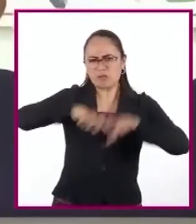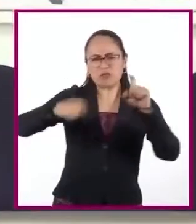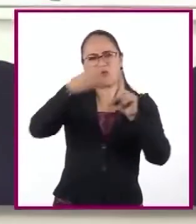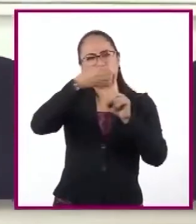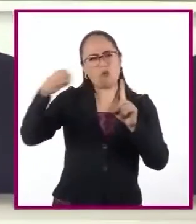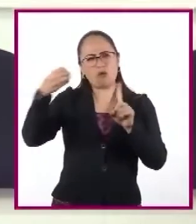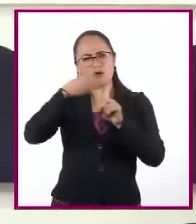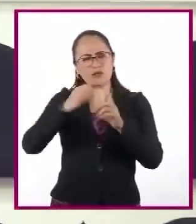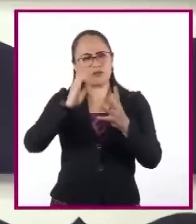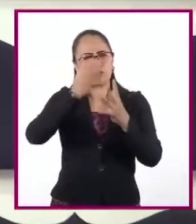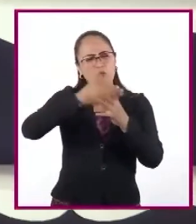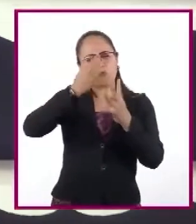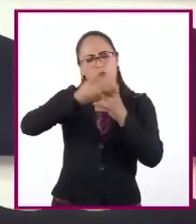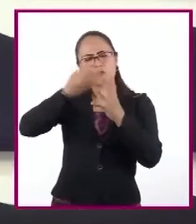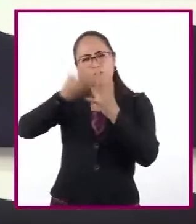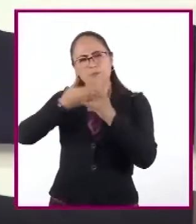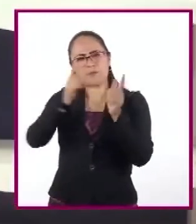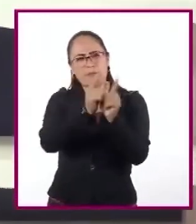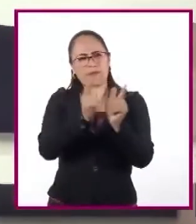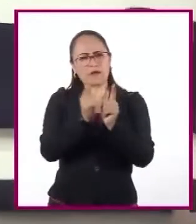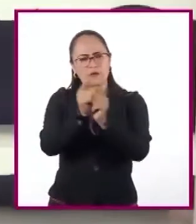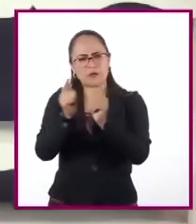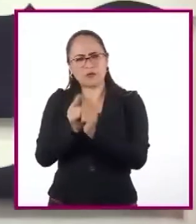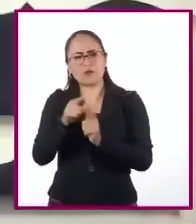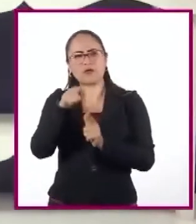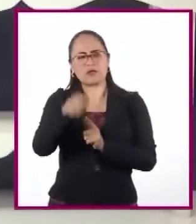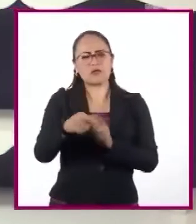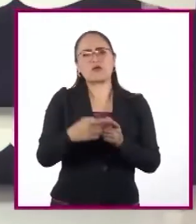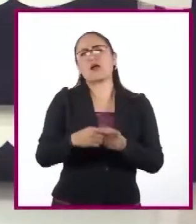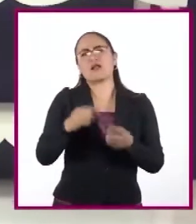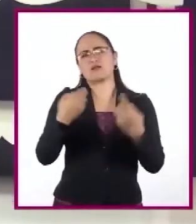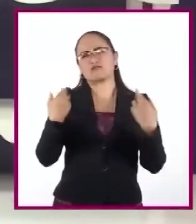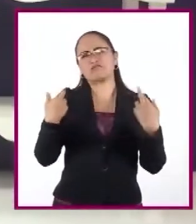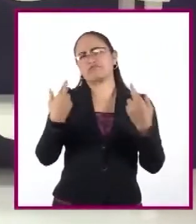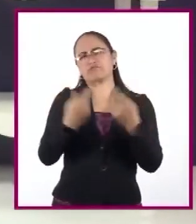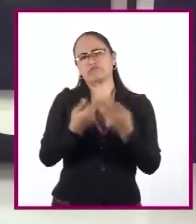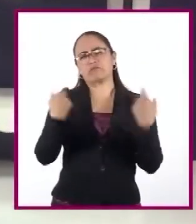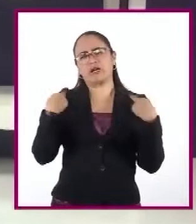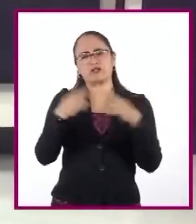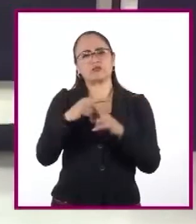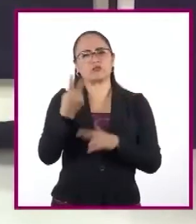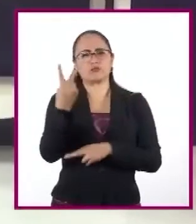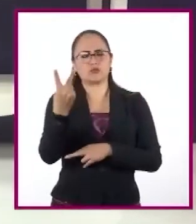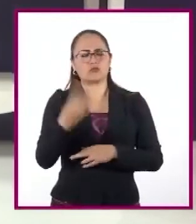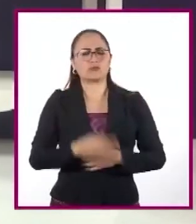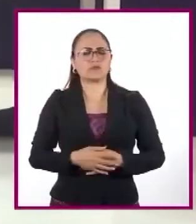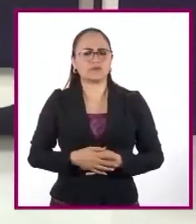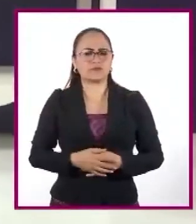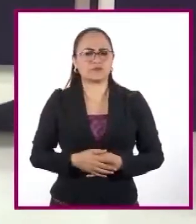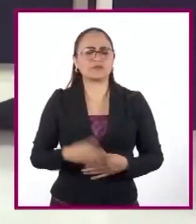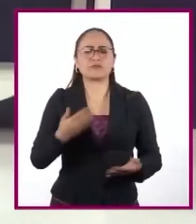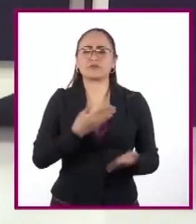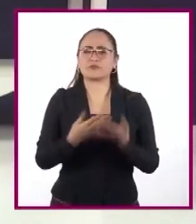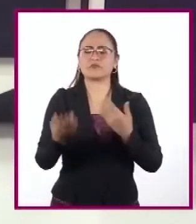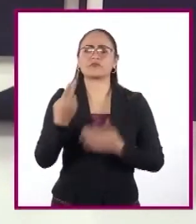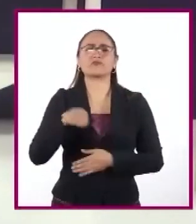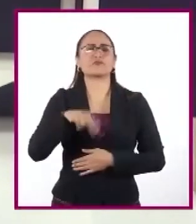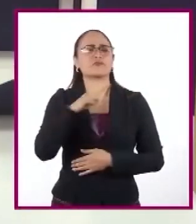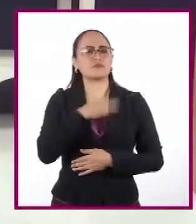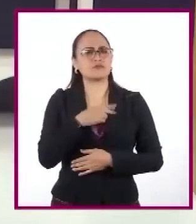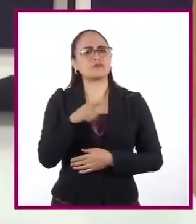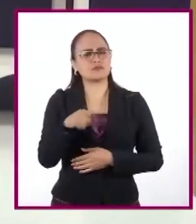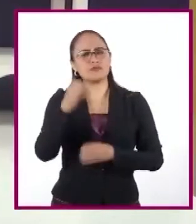la clasificación con las aportaciones de Cannizzaro y de Mendeleev. Ahora nos corresponde conocer la